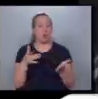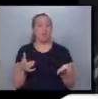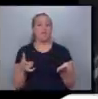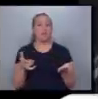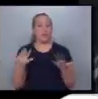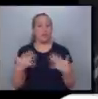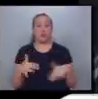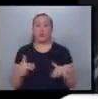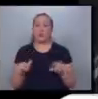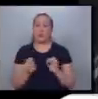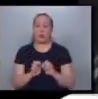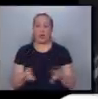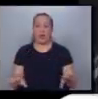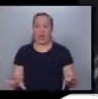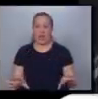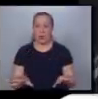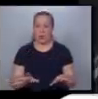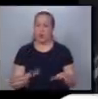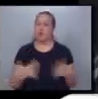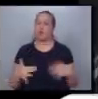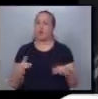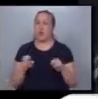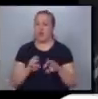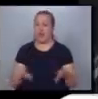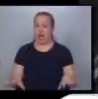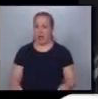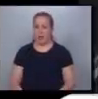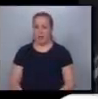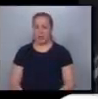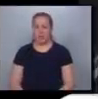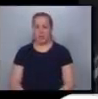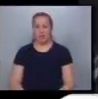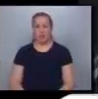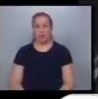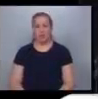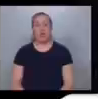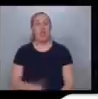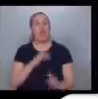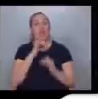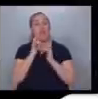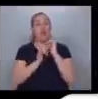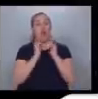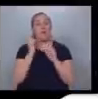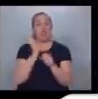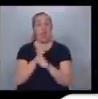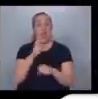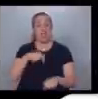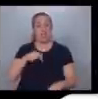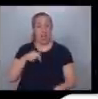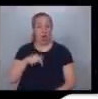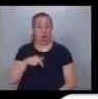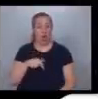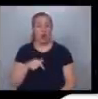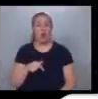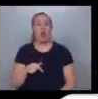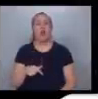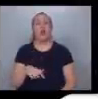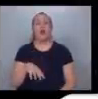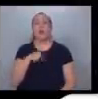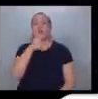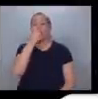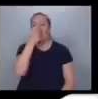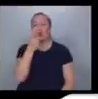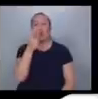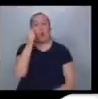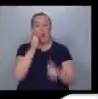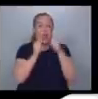es gravísimo, ¿no? Es muy grave lo que pasó, muy grave. La información que nos llega hasta ahora, digamos, fueron los 21 heridos